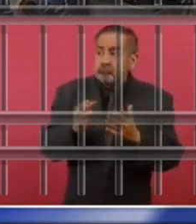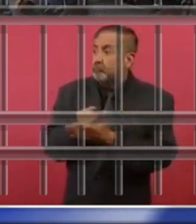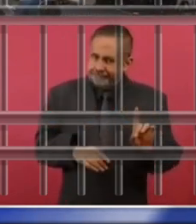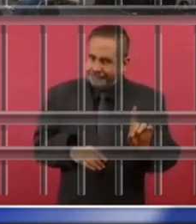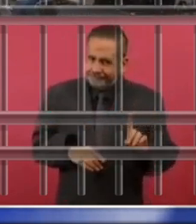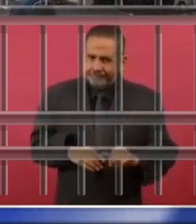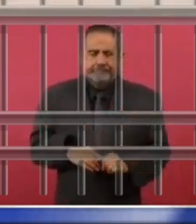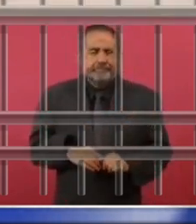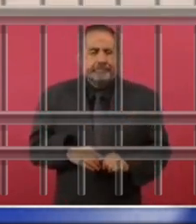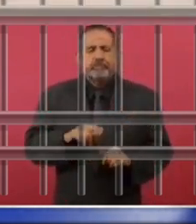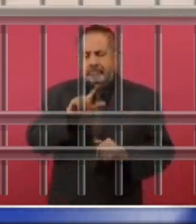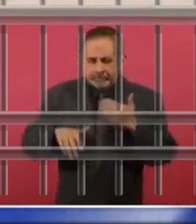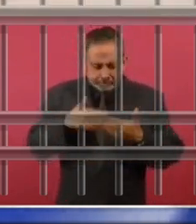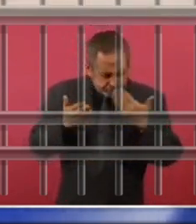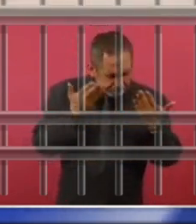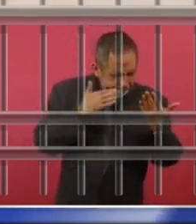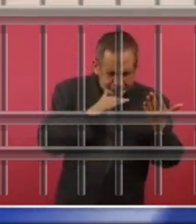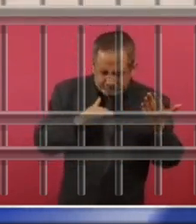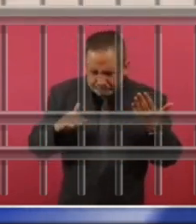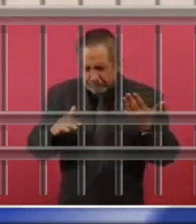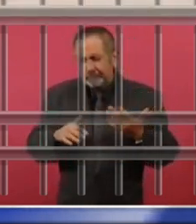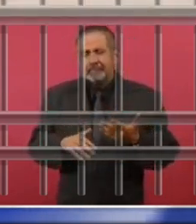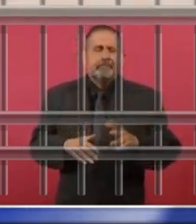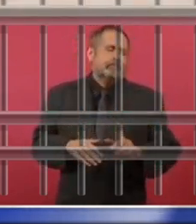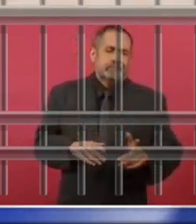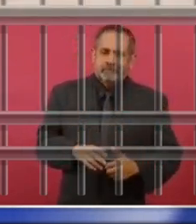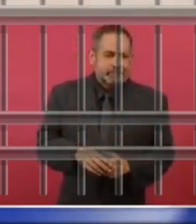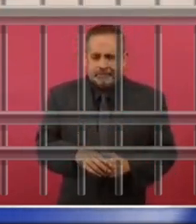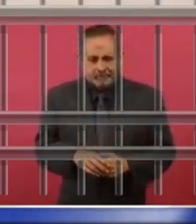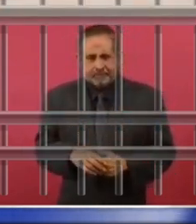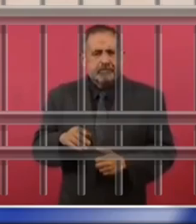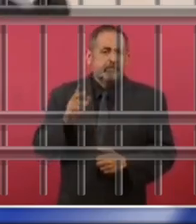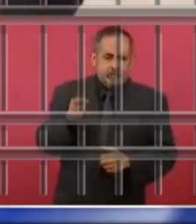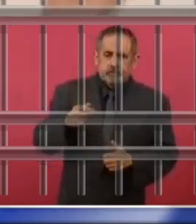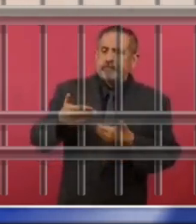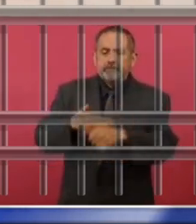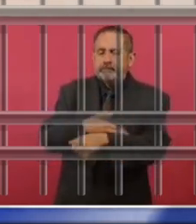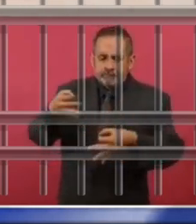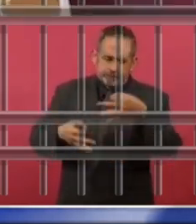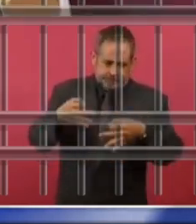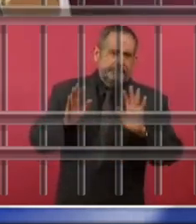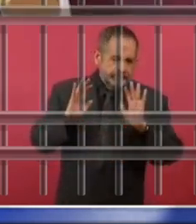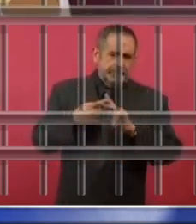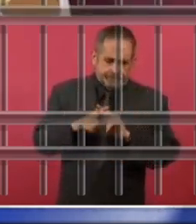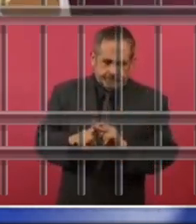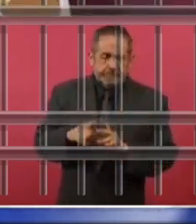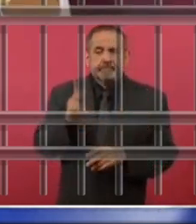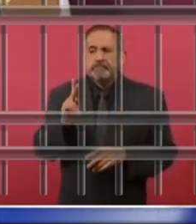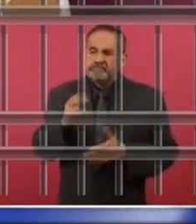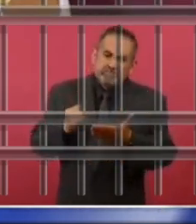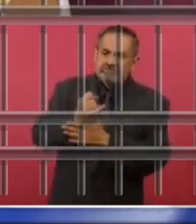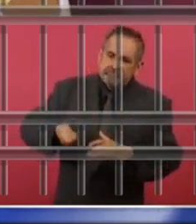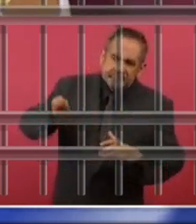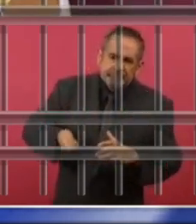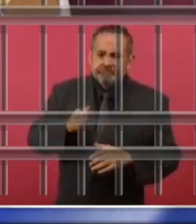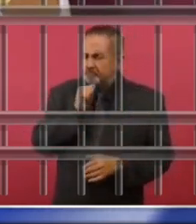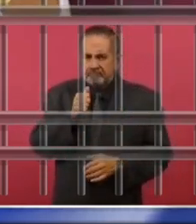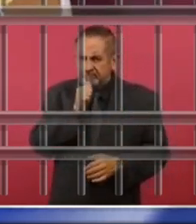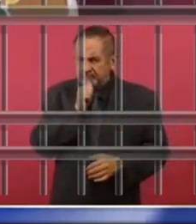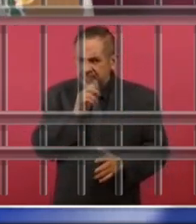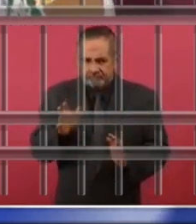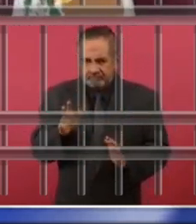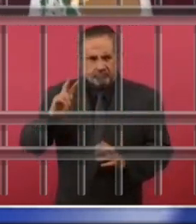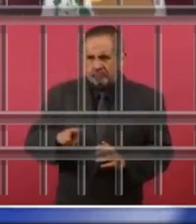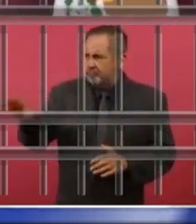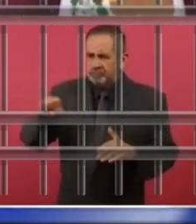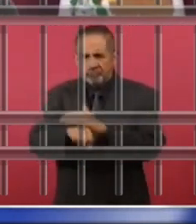cárcel. Es hasta después que se empieza a conocer de que sí, hay un proceso, pero que no